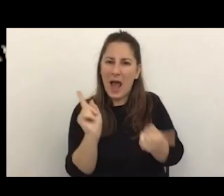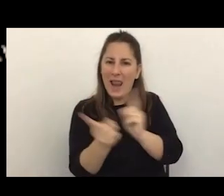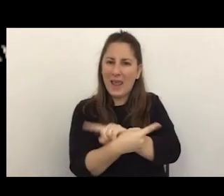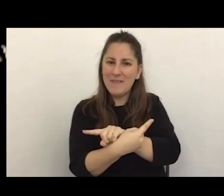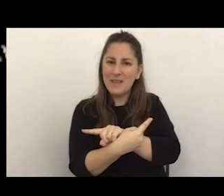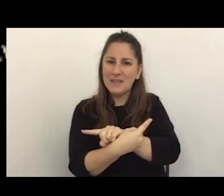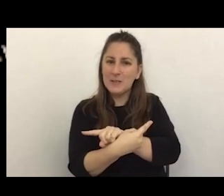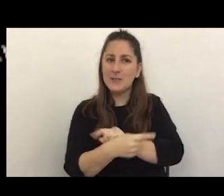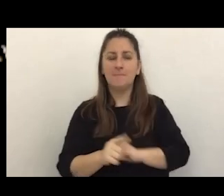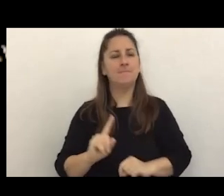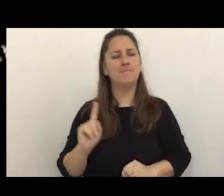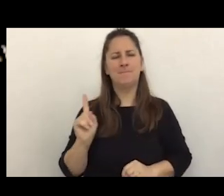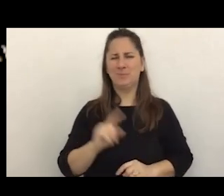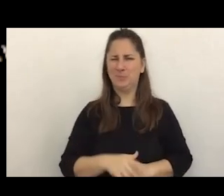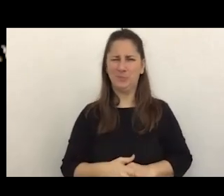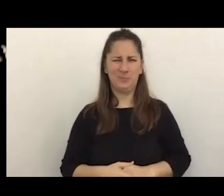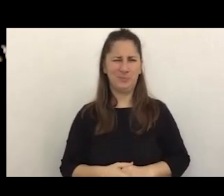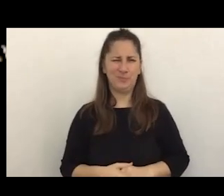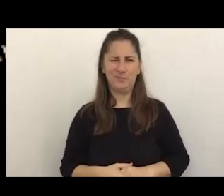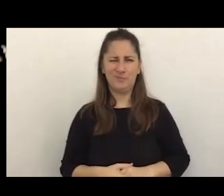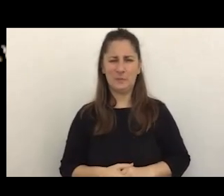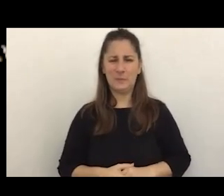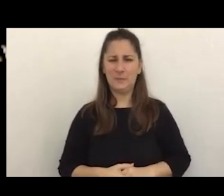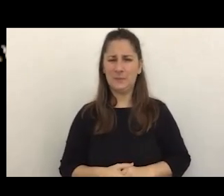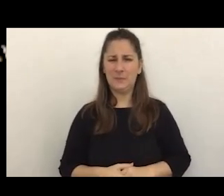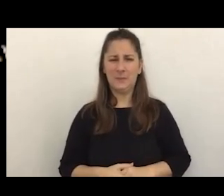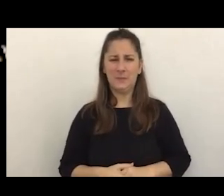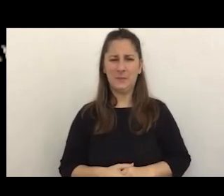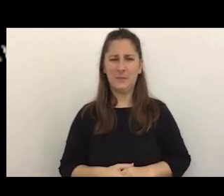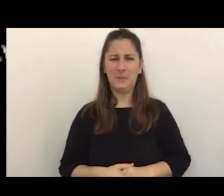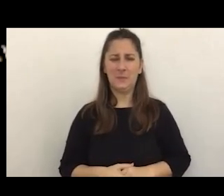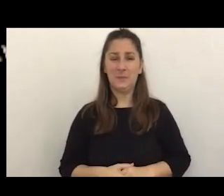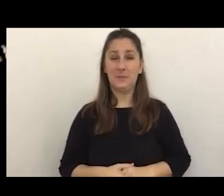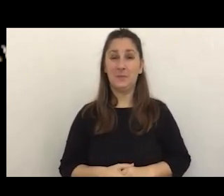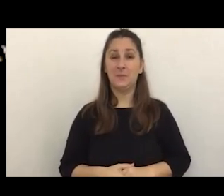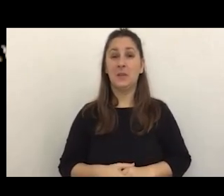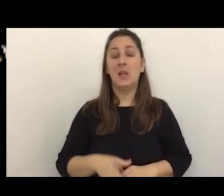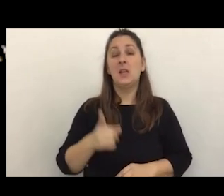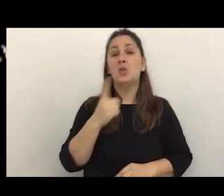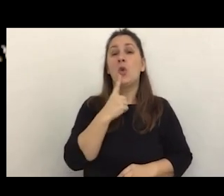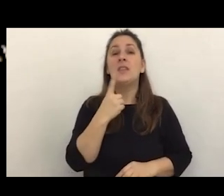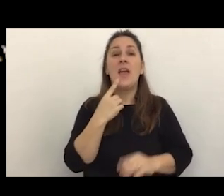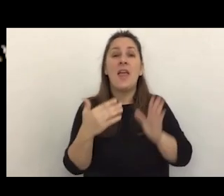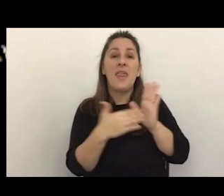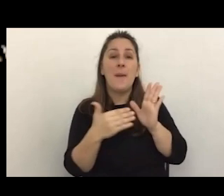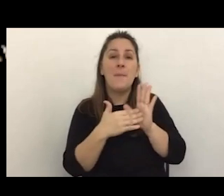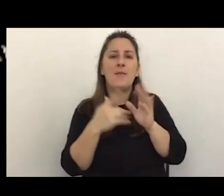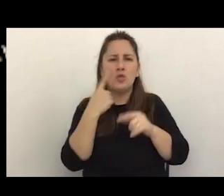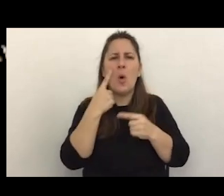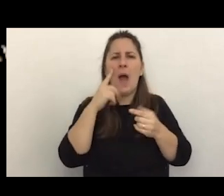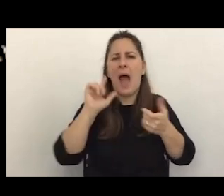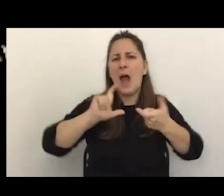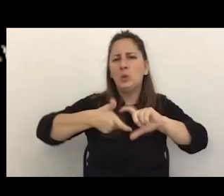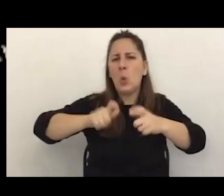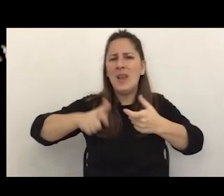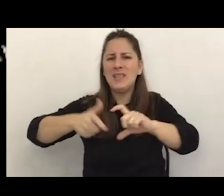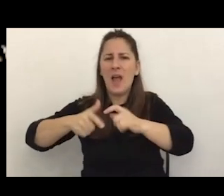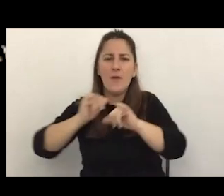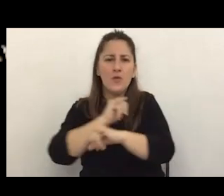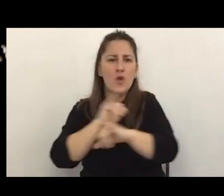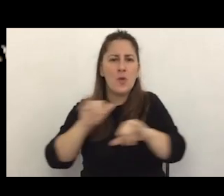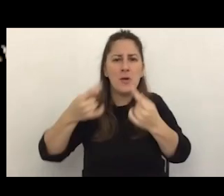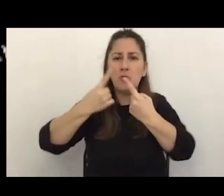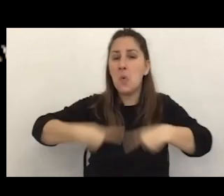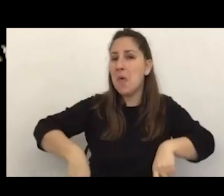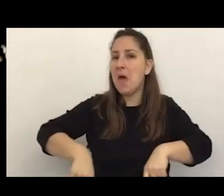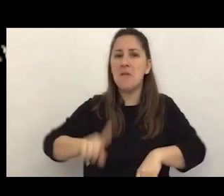no. En la jurisprudencia yo más o menos sigo las publicaciones diariamente y no se advierte